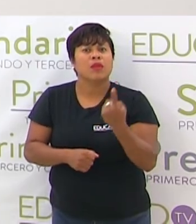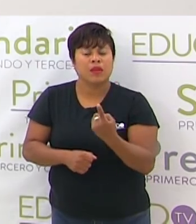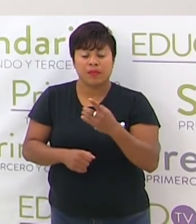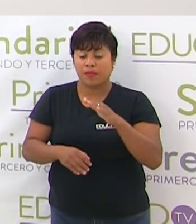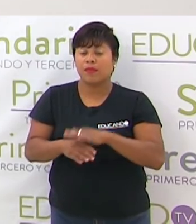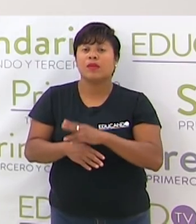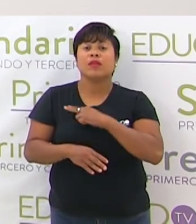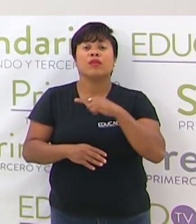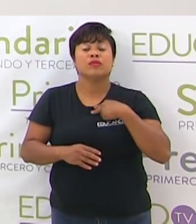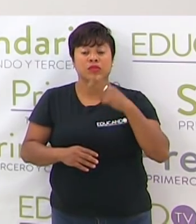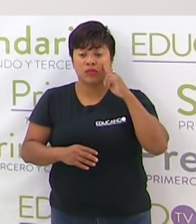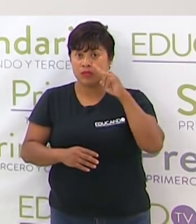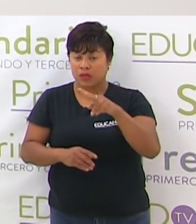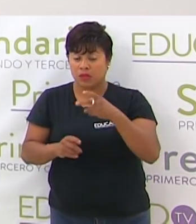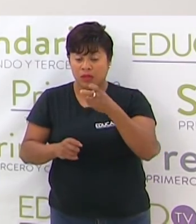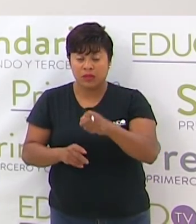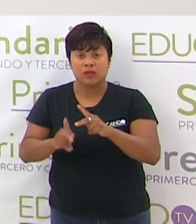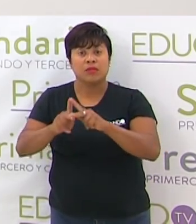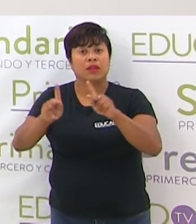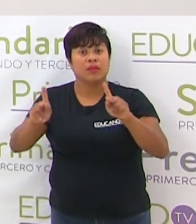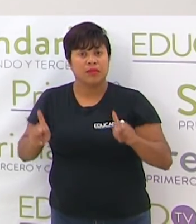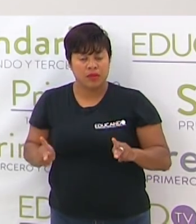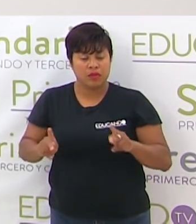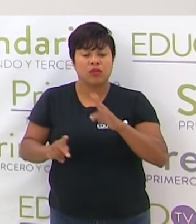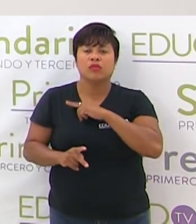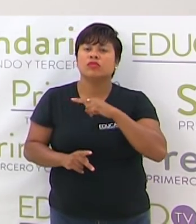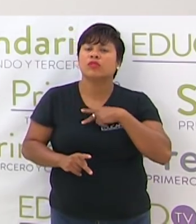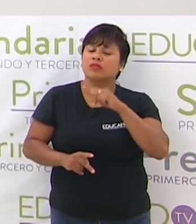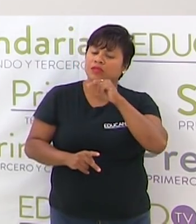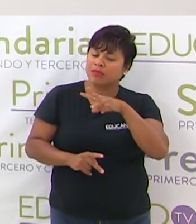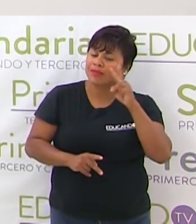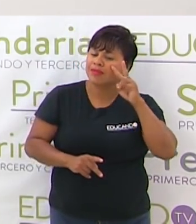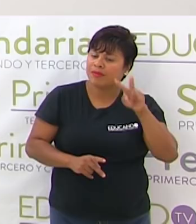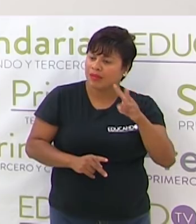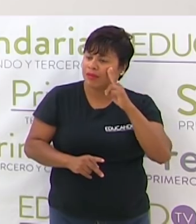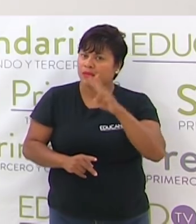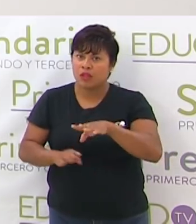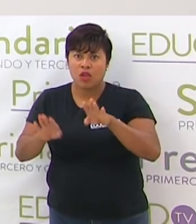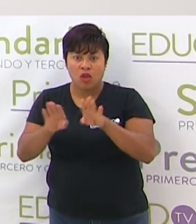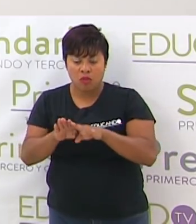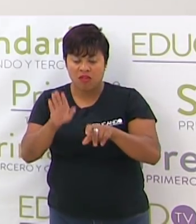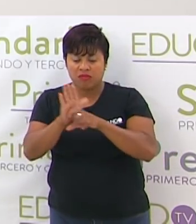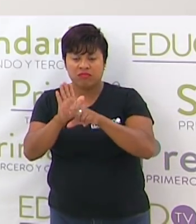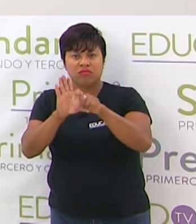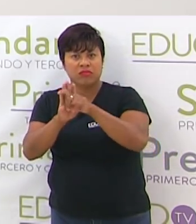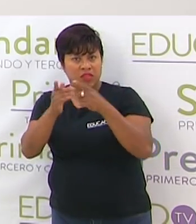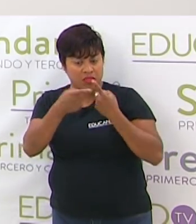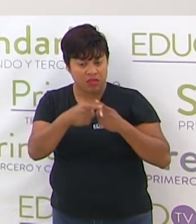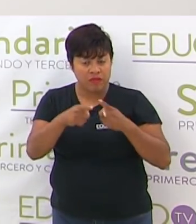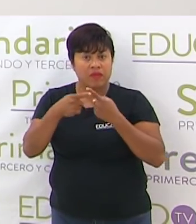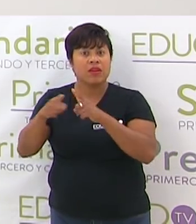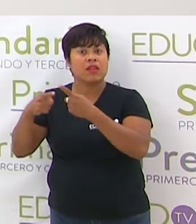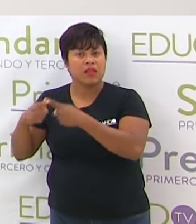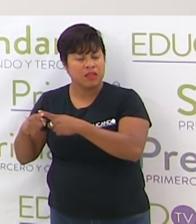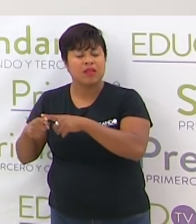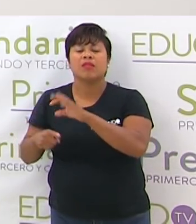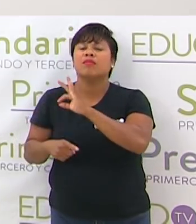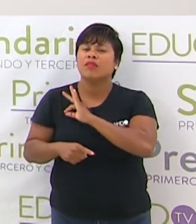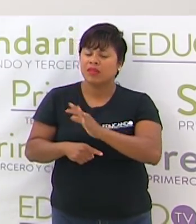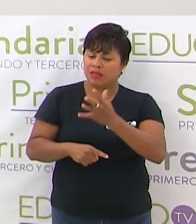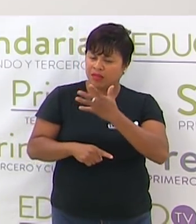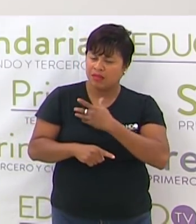Porque aparte de que estamos viendo el perímetro, también estamos comparando que aunque se ven diferentes, pueden